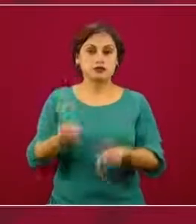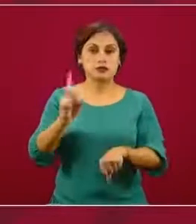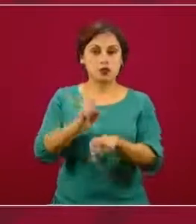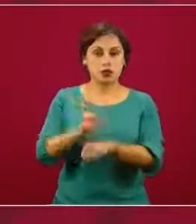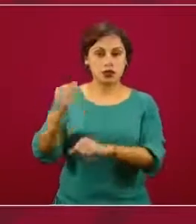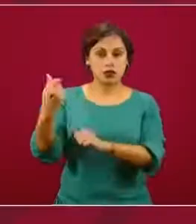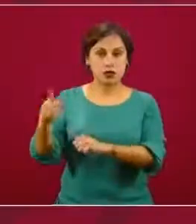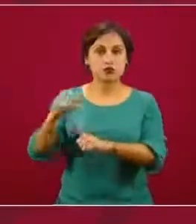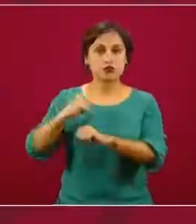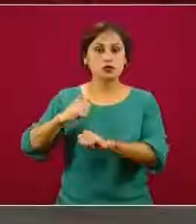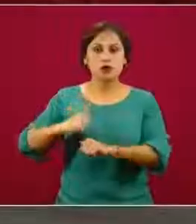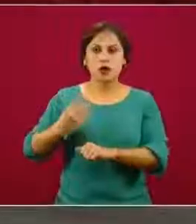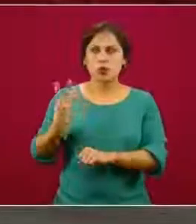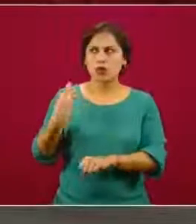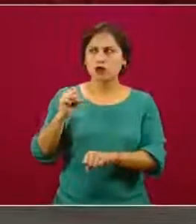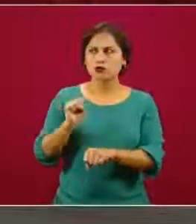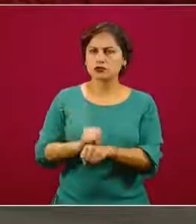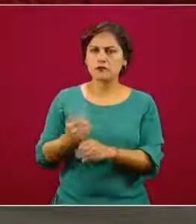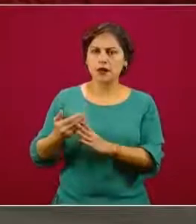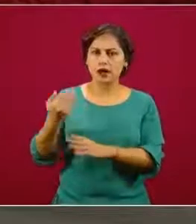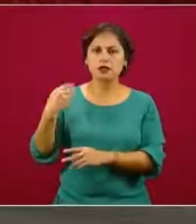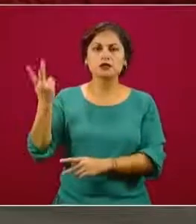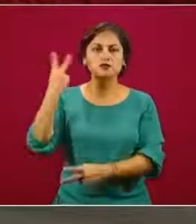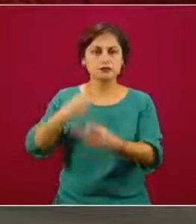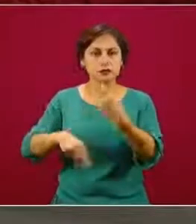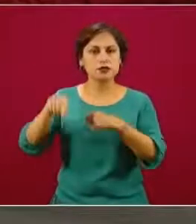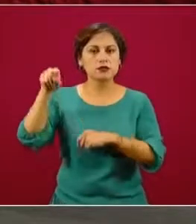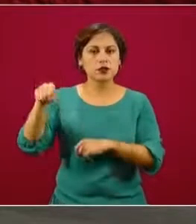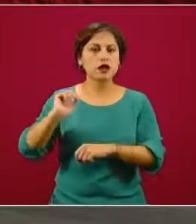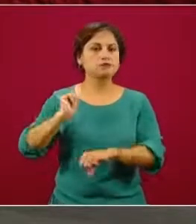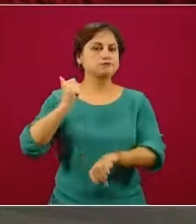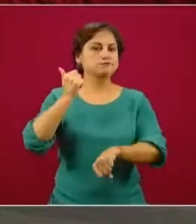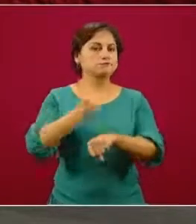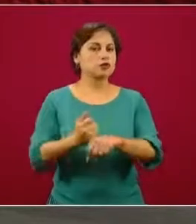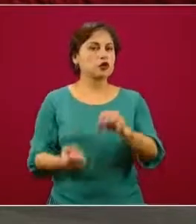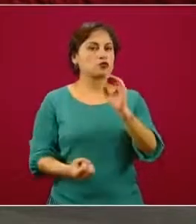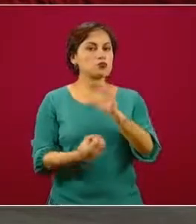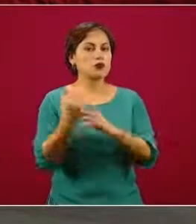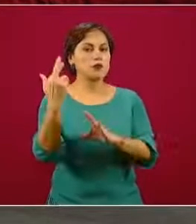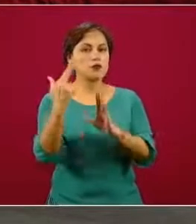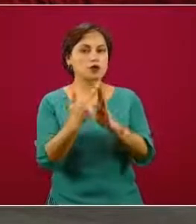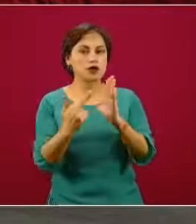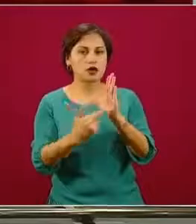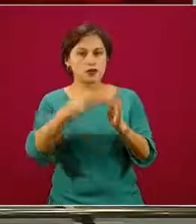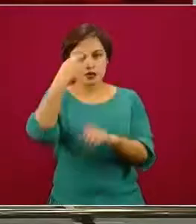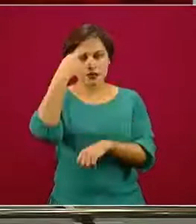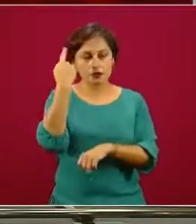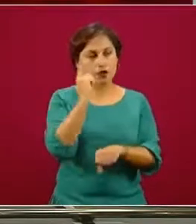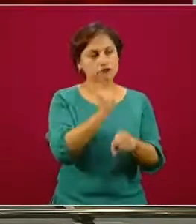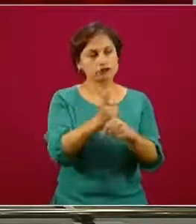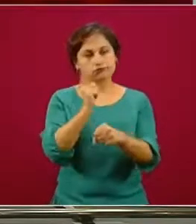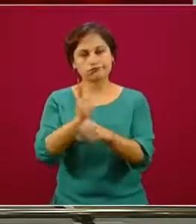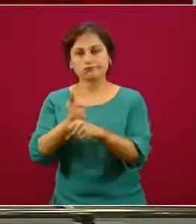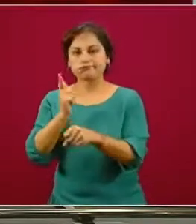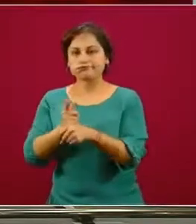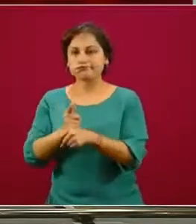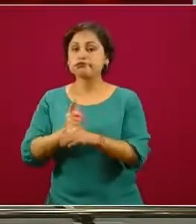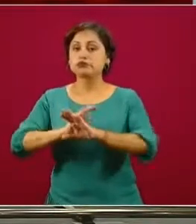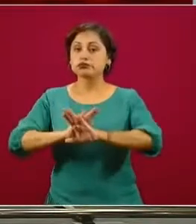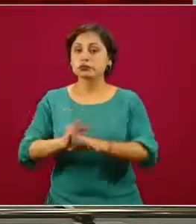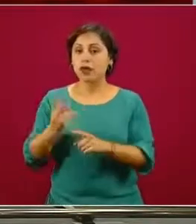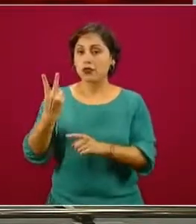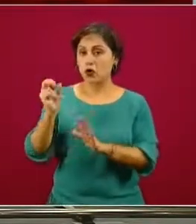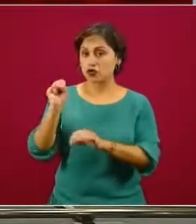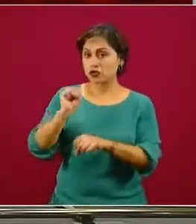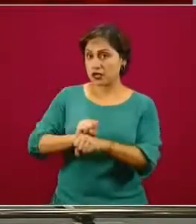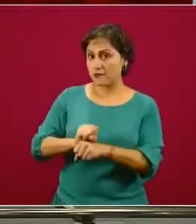casi 4 semanas, y explicó el protocolo que se estableció para quitar eso. Producto de este protocolo, hace 2